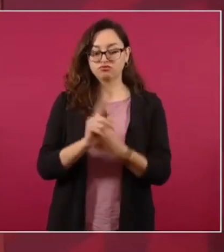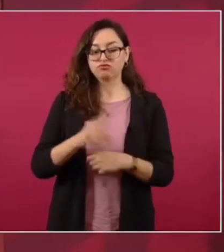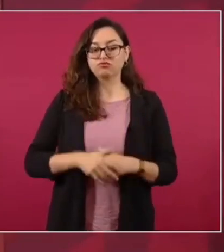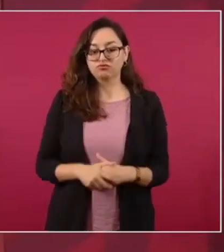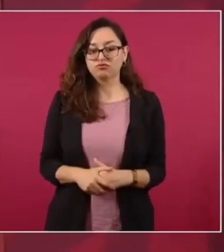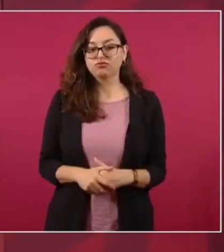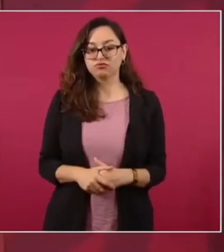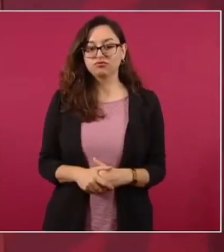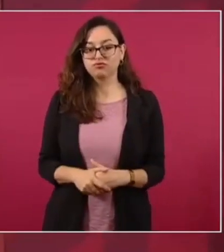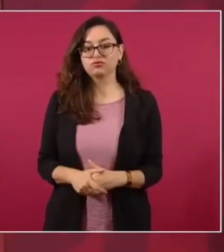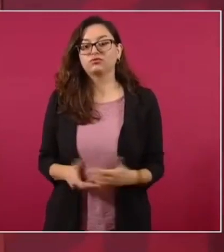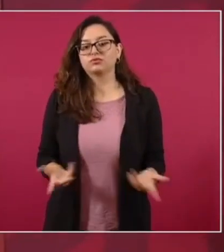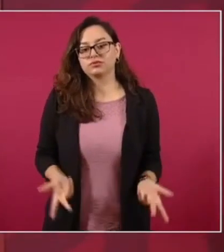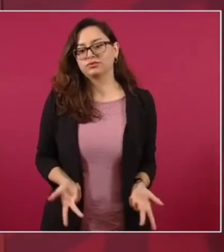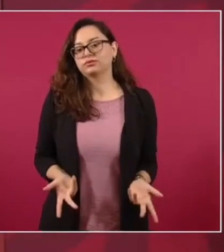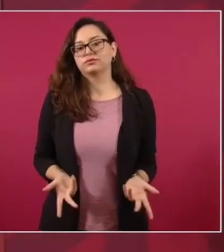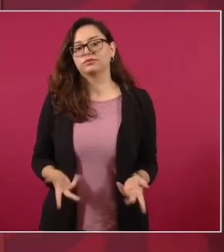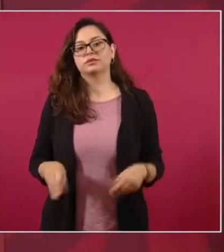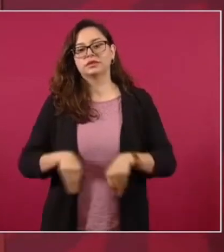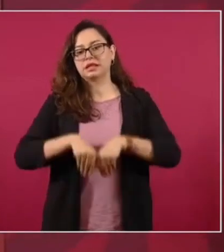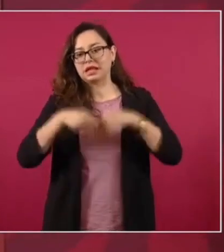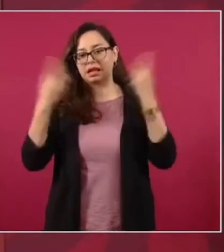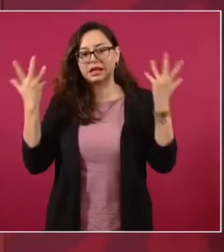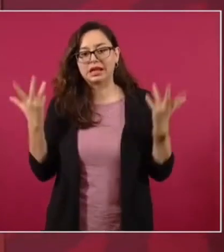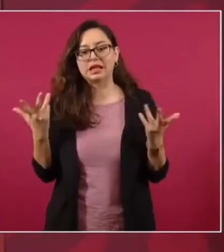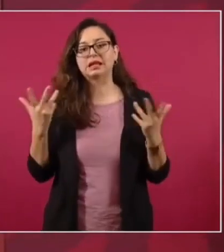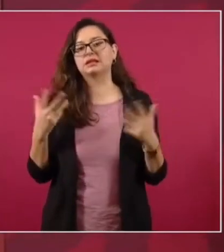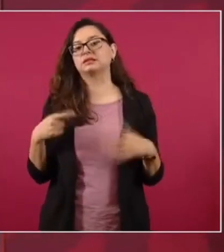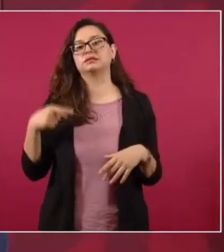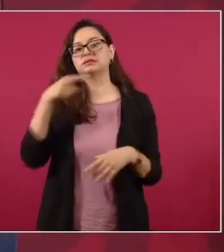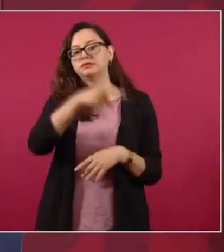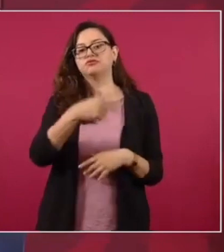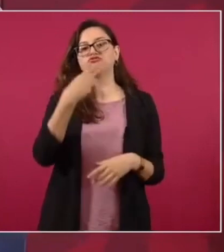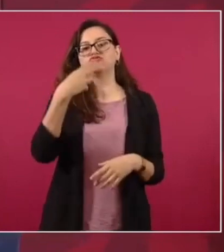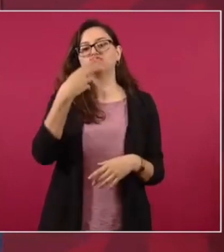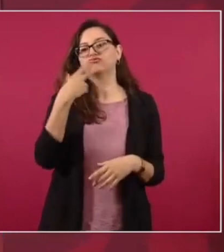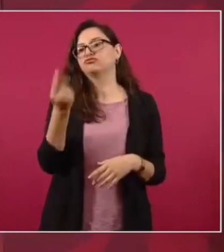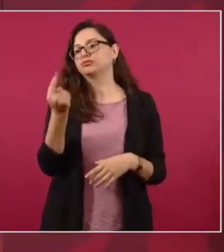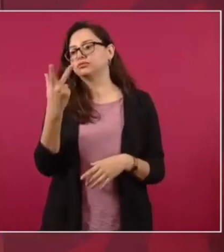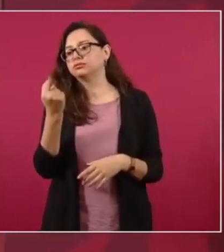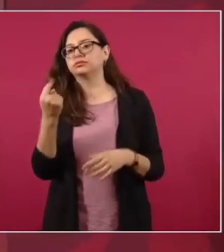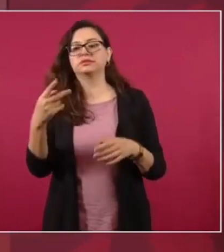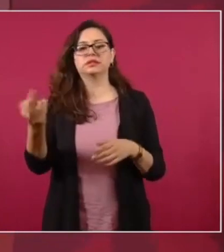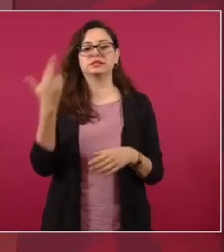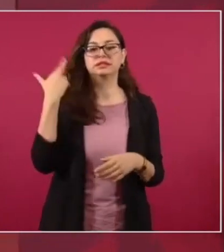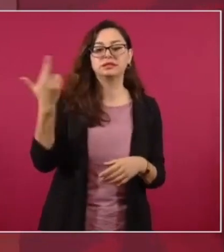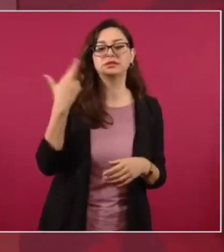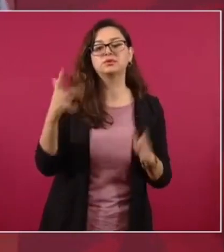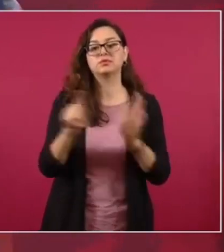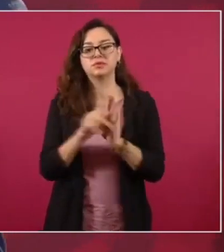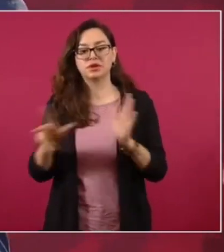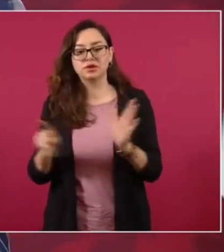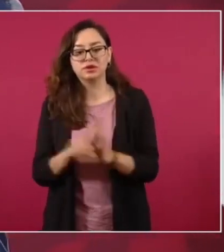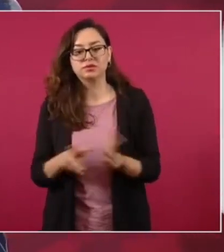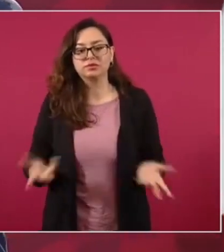van a usar a los medios. Allá en Coahuila, con todo respeto,